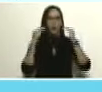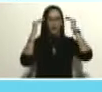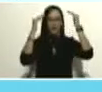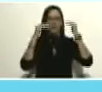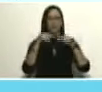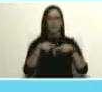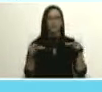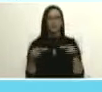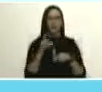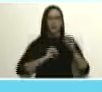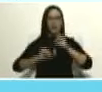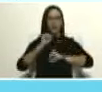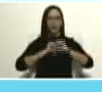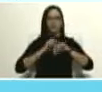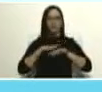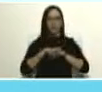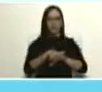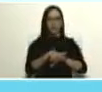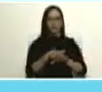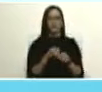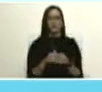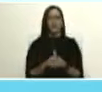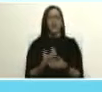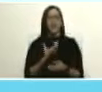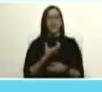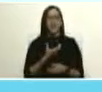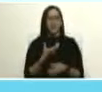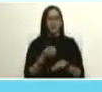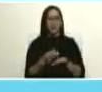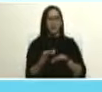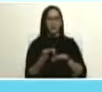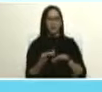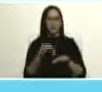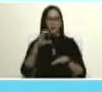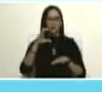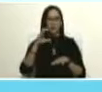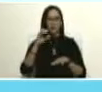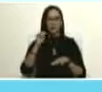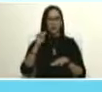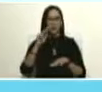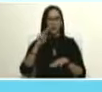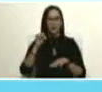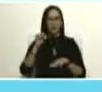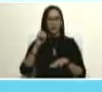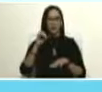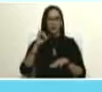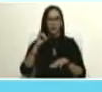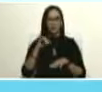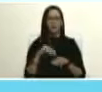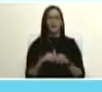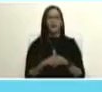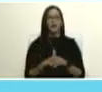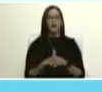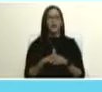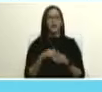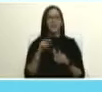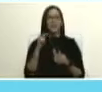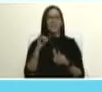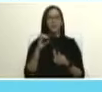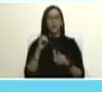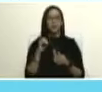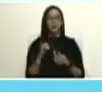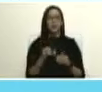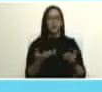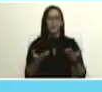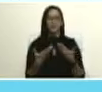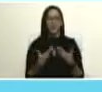zona de defensa integral. El alcalde del municipio Caroní, Tito Oviedo, y recibe el pase